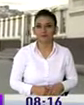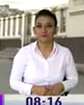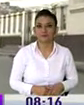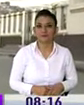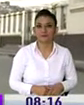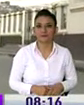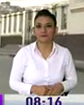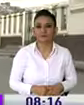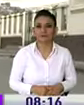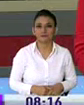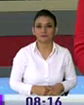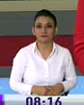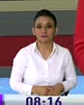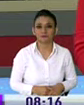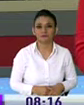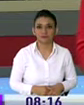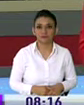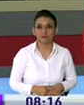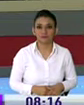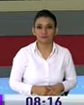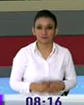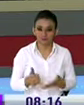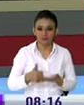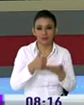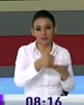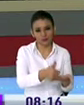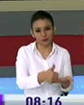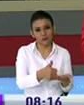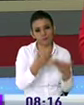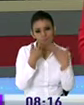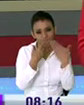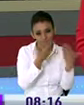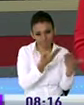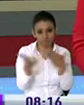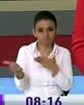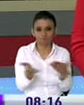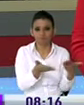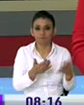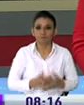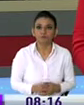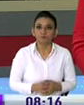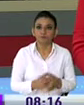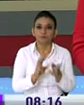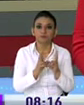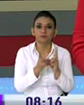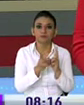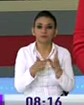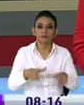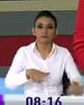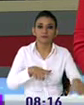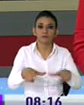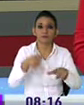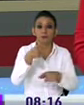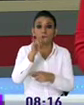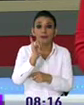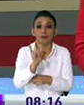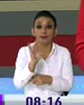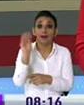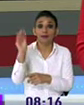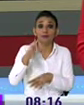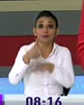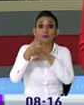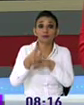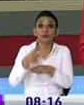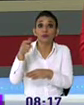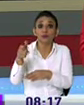Andrea Valareso. Colaboremos con esta noble causa. Ahora les contamos que los vecinos del sector de Guamaní alertaron a las